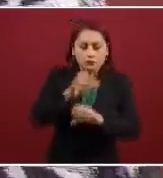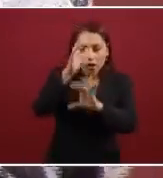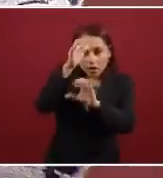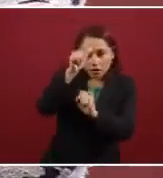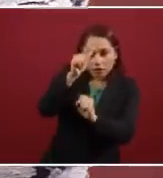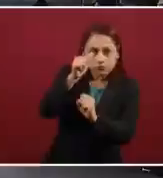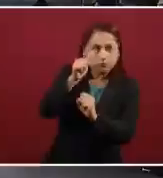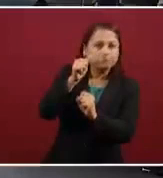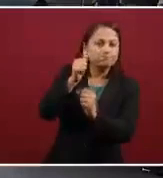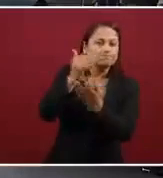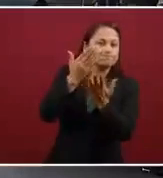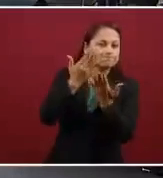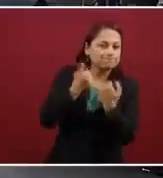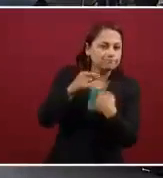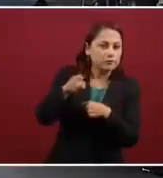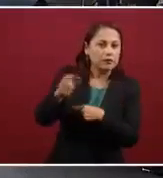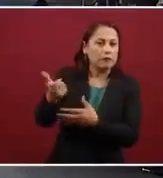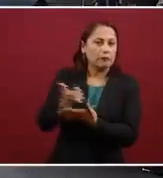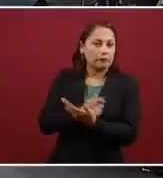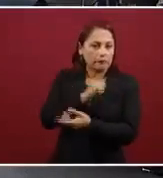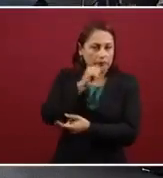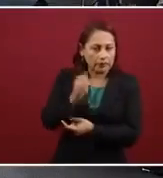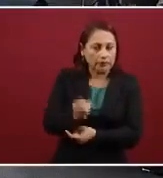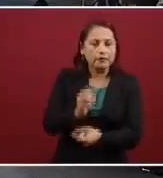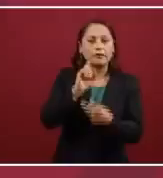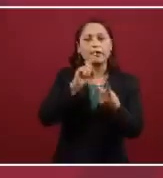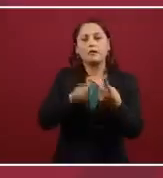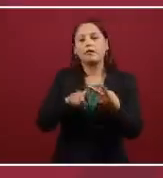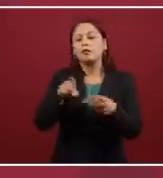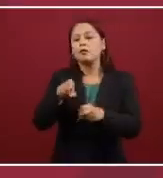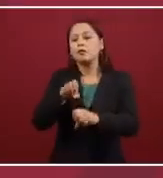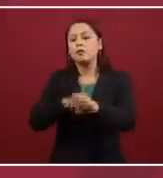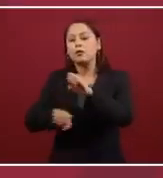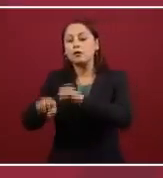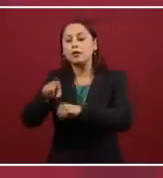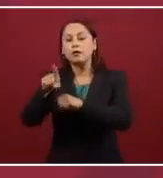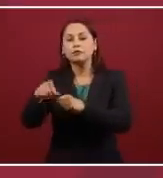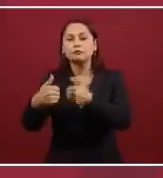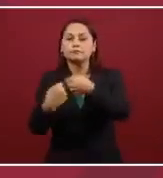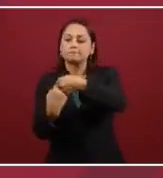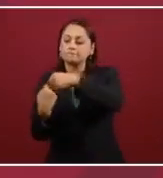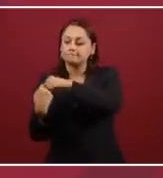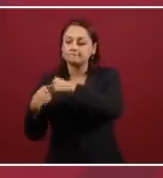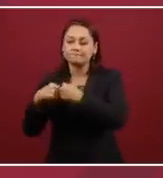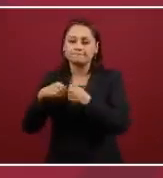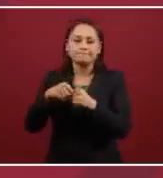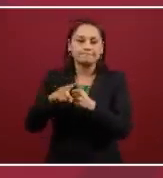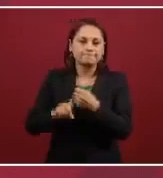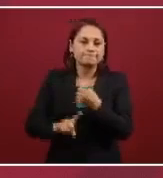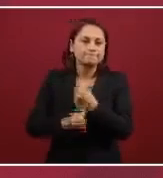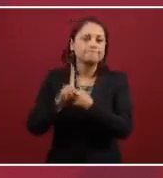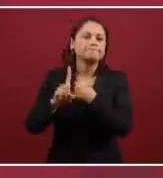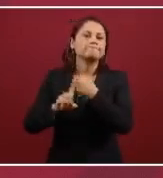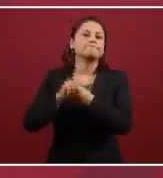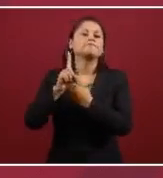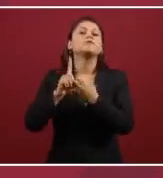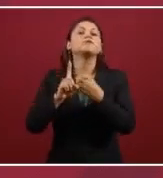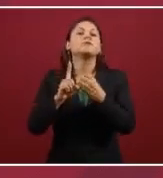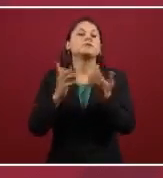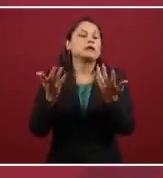cuáles tienen conflicto de estar en colindancias. En fin, tenemos ya toda